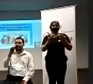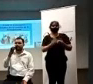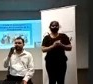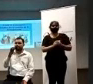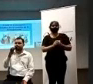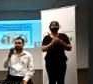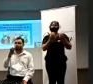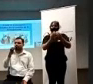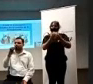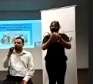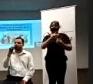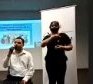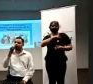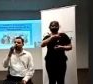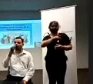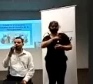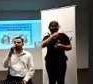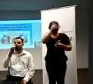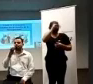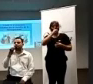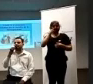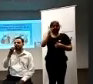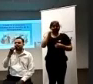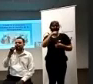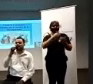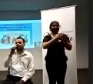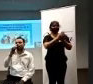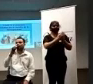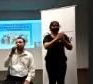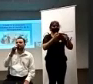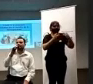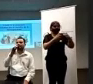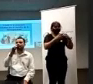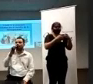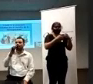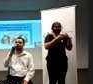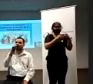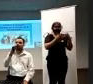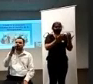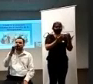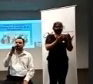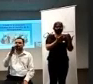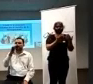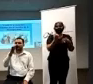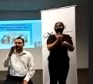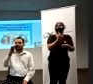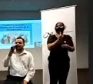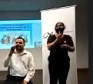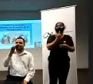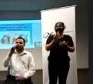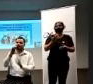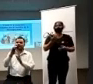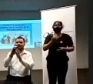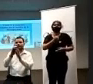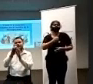pandemia. Nosotros nos fuimos a un confinamiento el 11 de marzo y